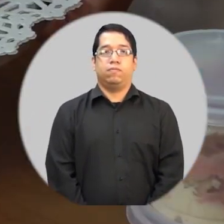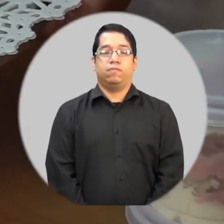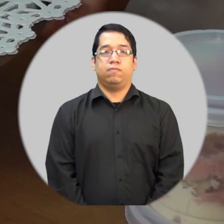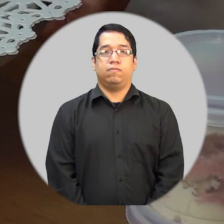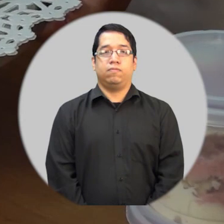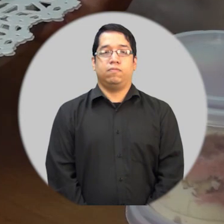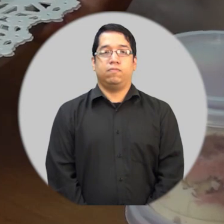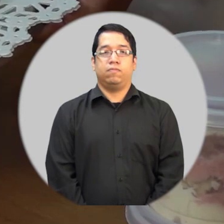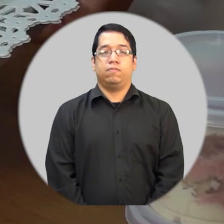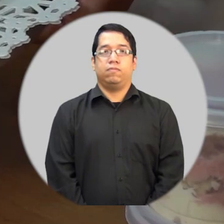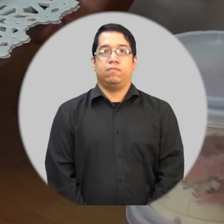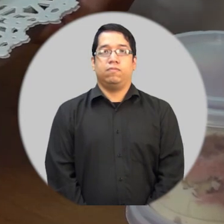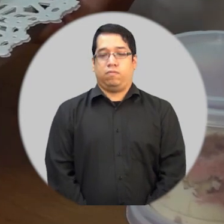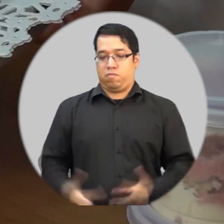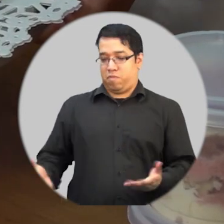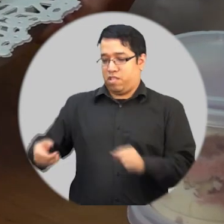Un pedazo bien generoso.